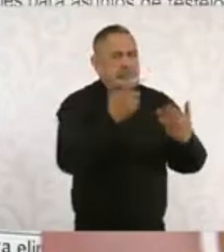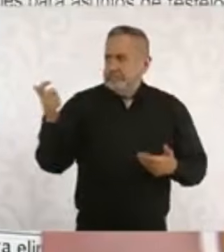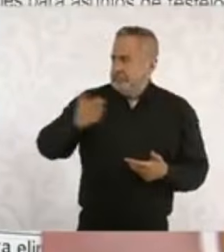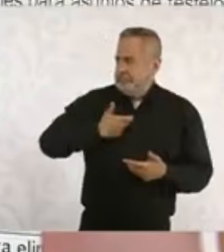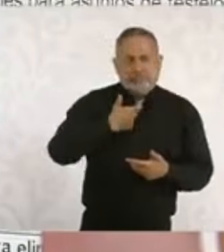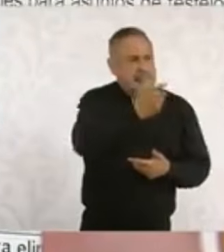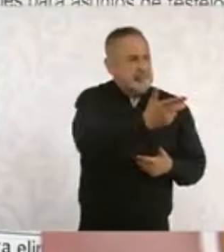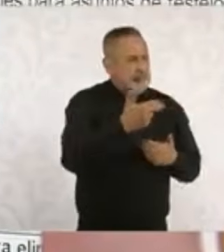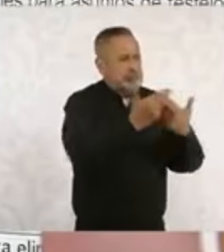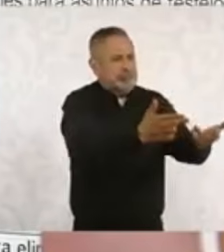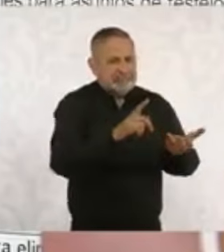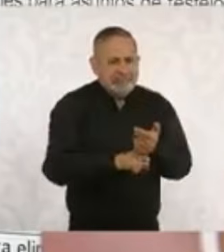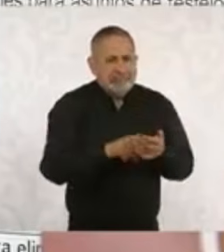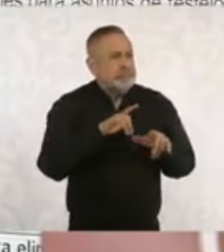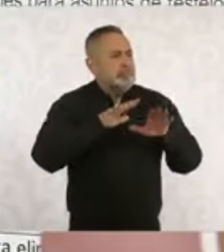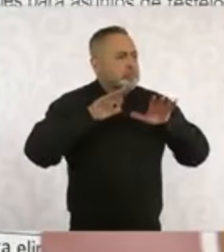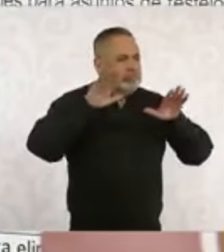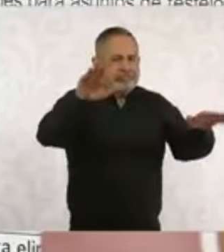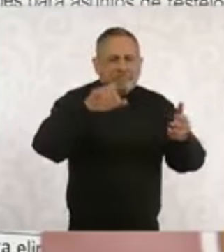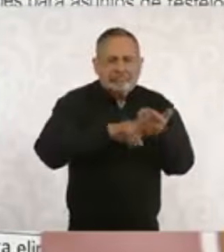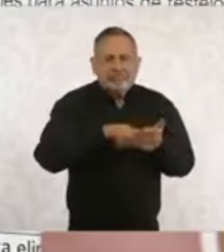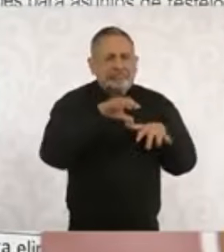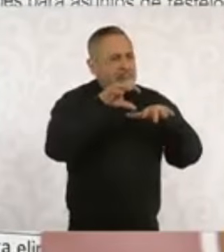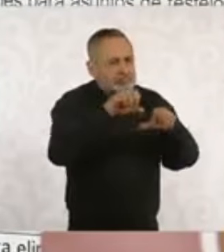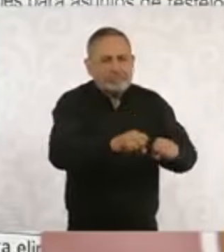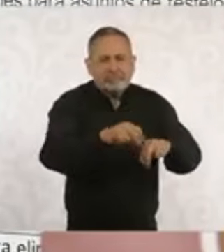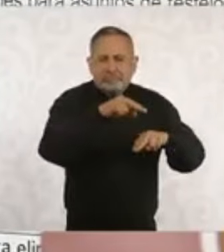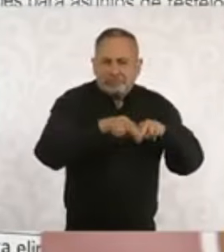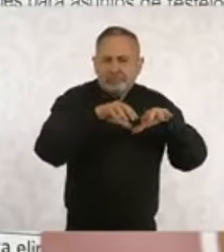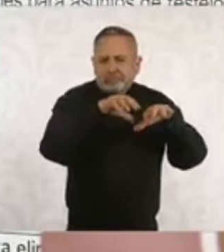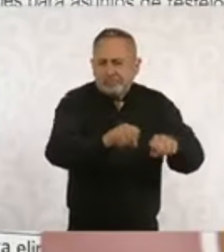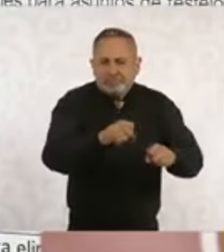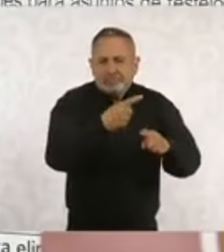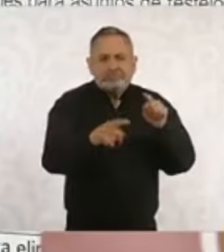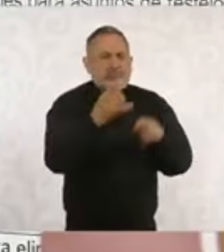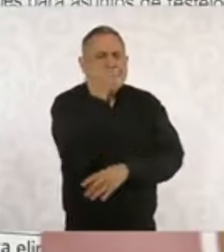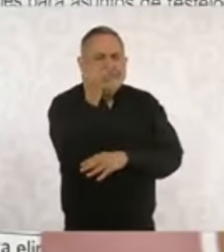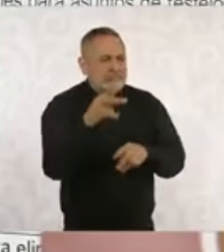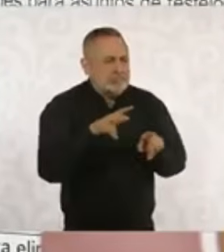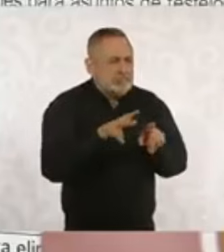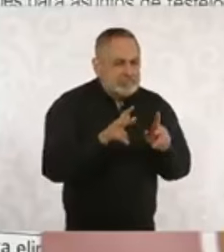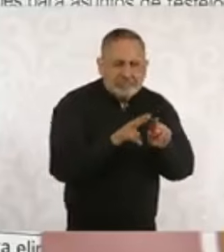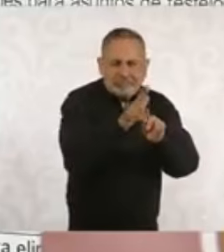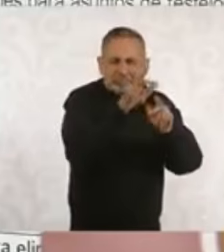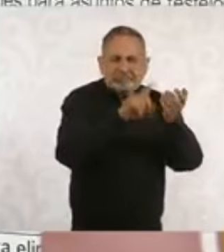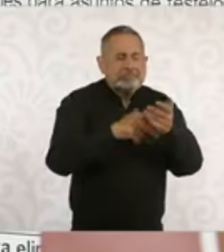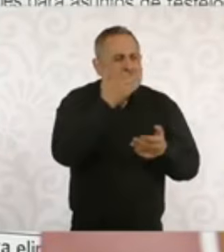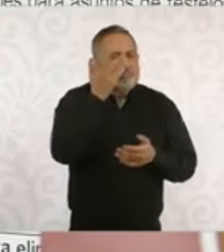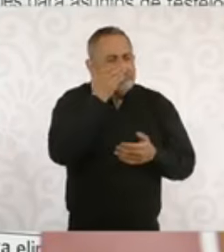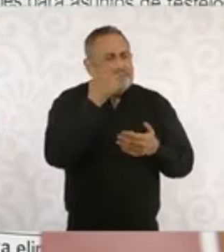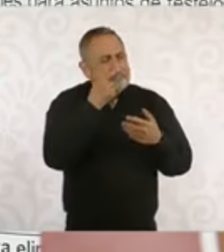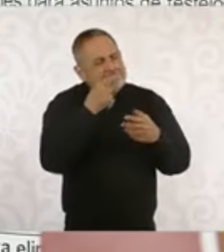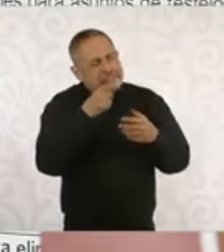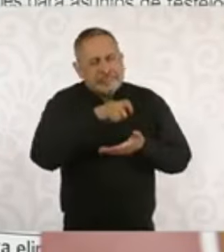compra de boletos de avión, reservación de hospedaje, reservación de estancias, mantenimiento de jardín, compra de flores y coronas para fines